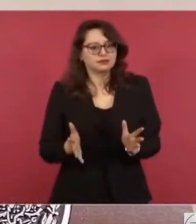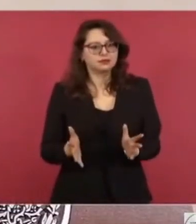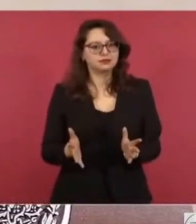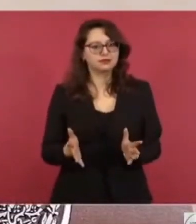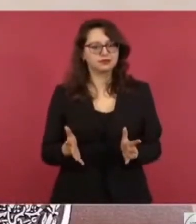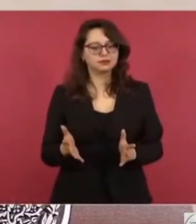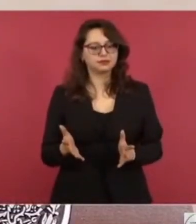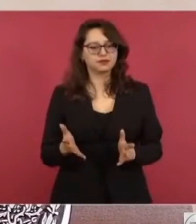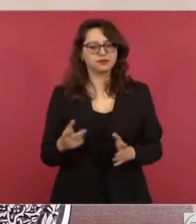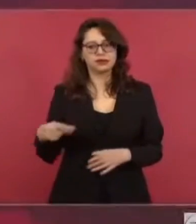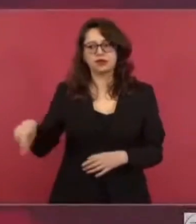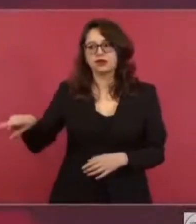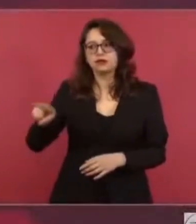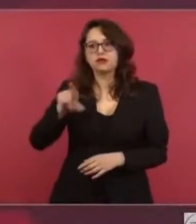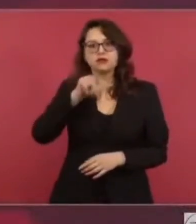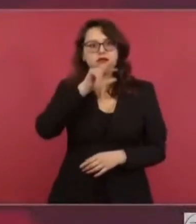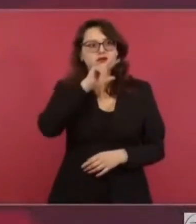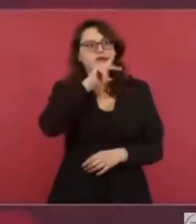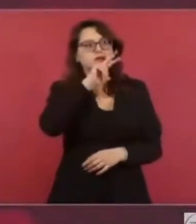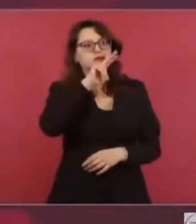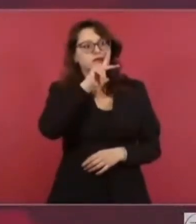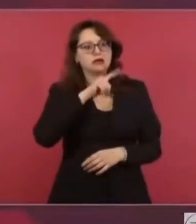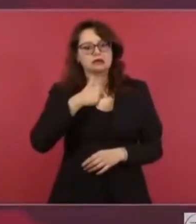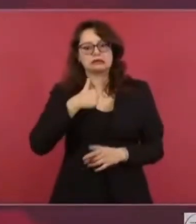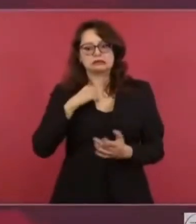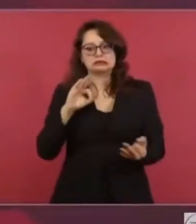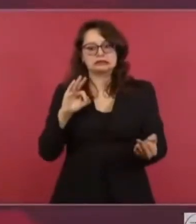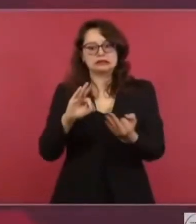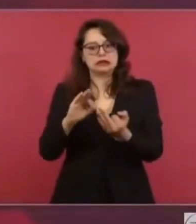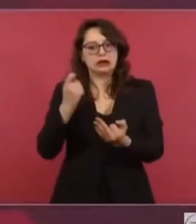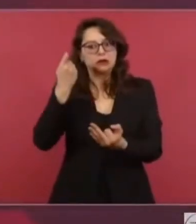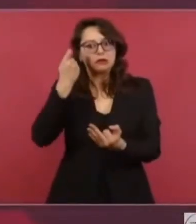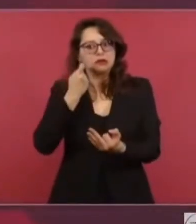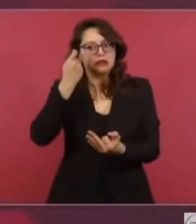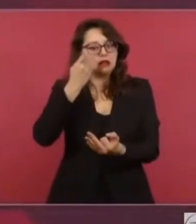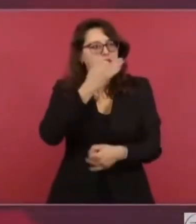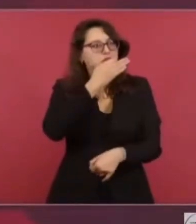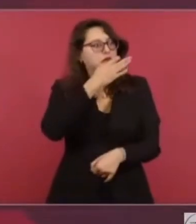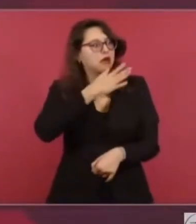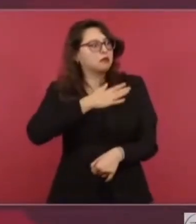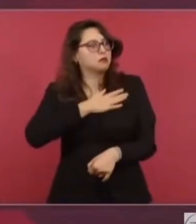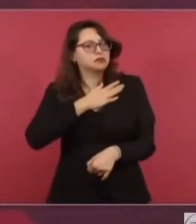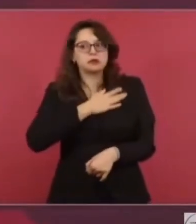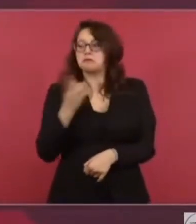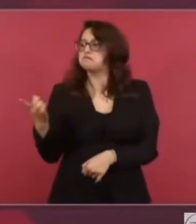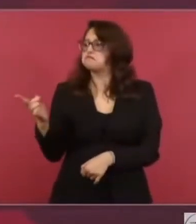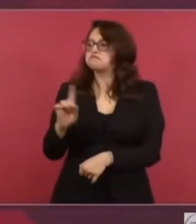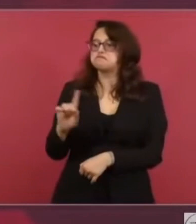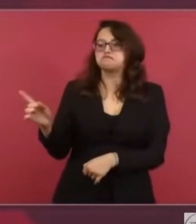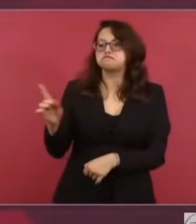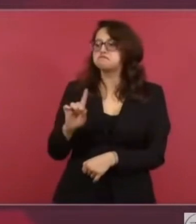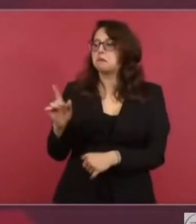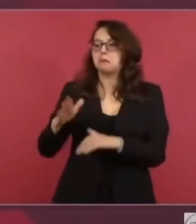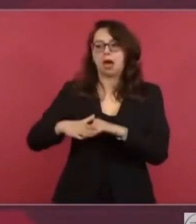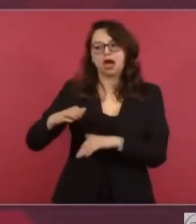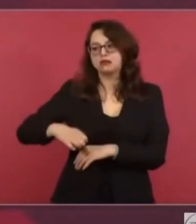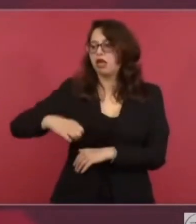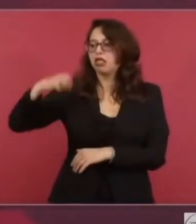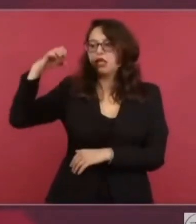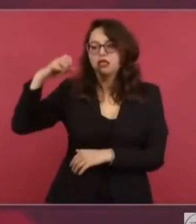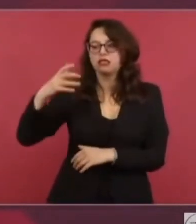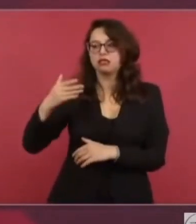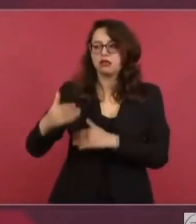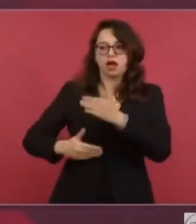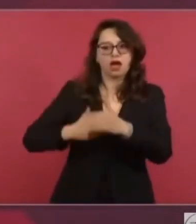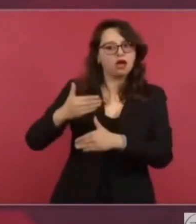que estaban ellos preocupados por esto y le di instrucciones